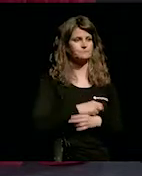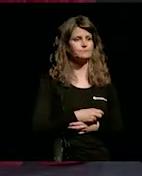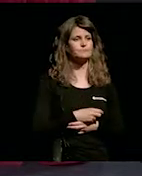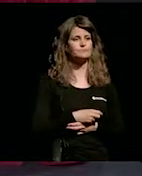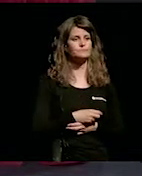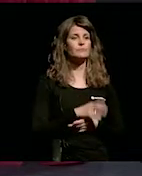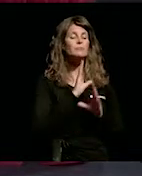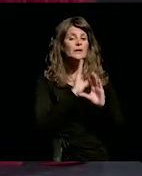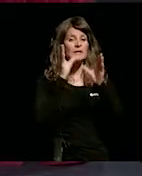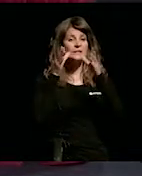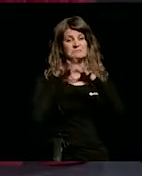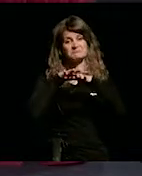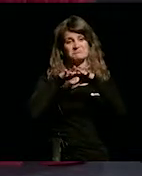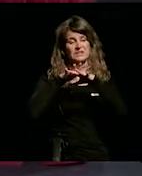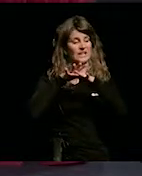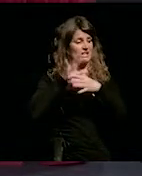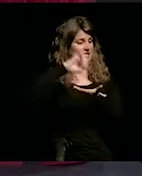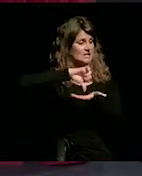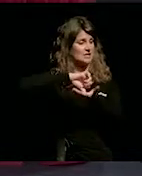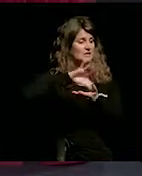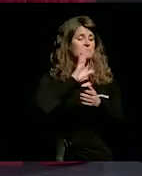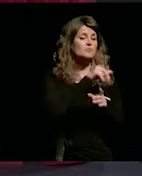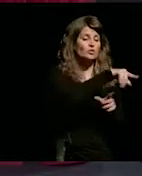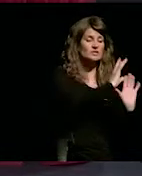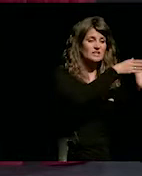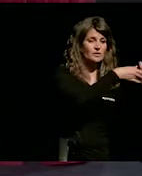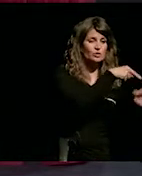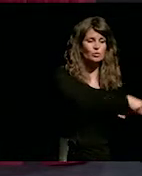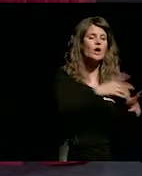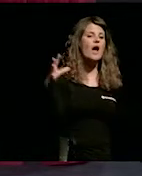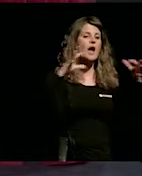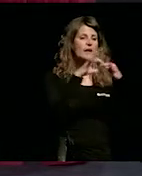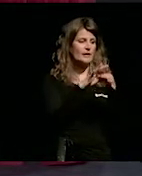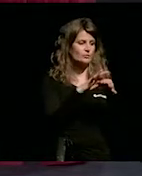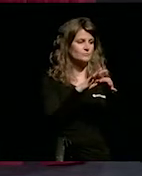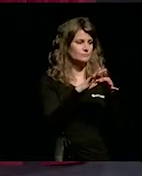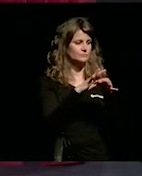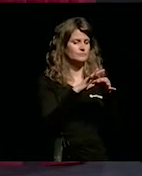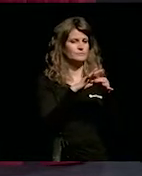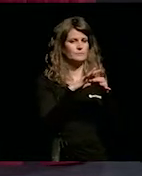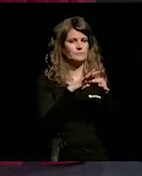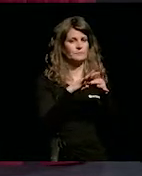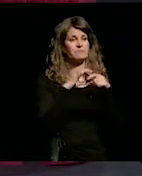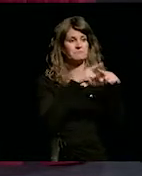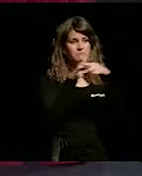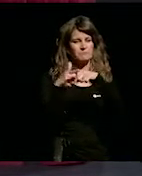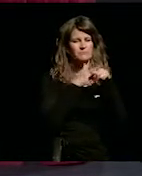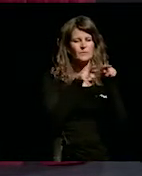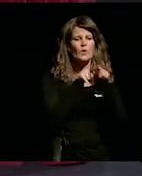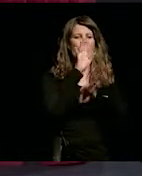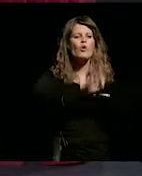2011, Diverse City y CircVue se aliaron para